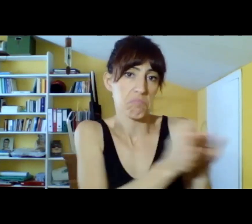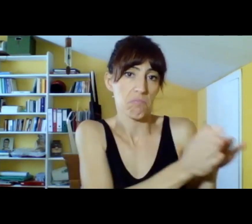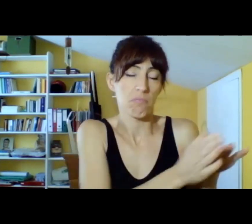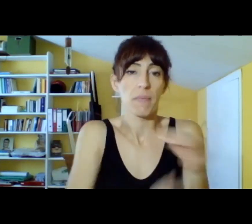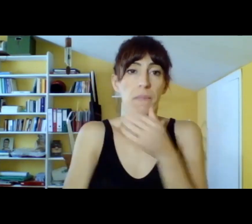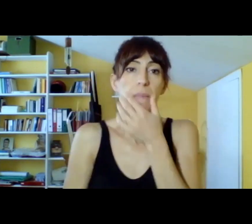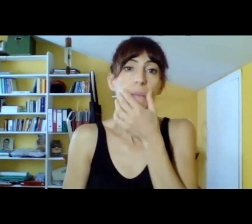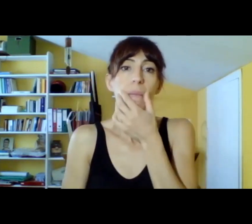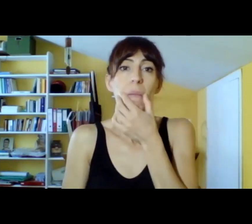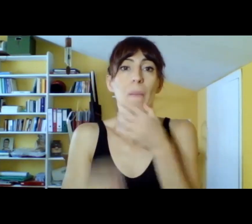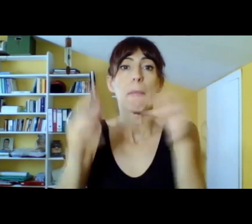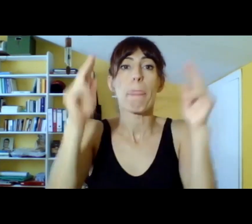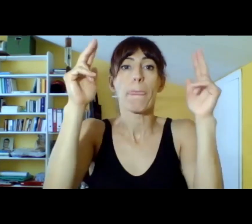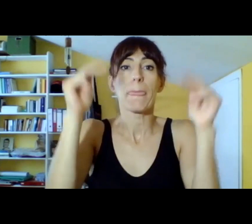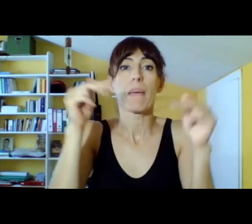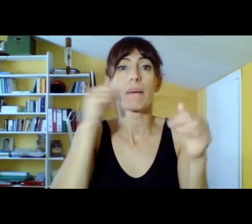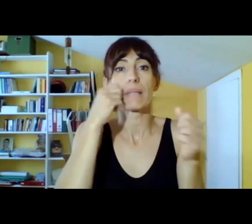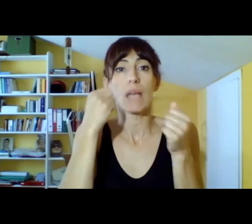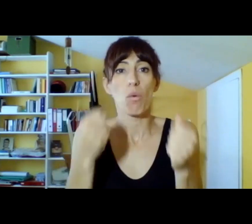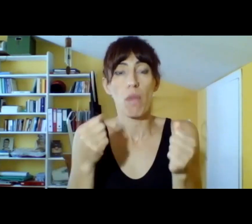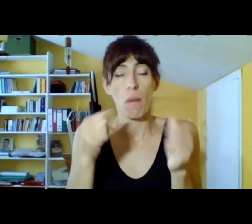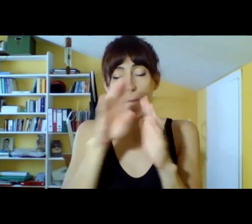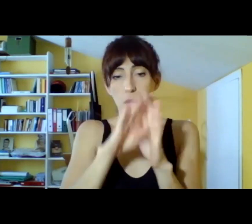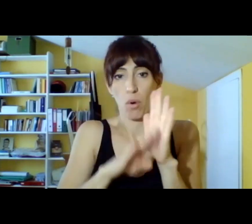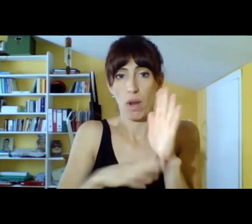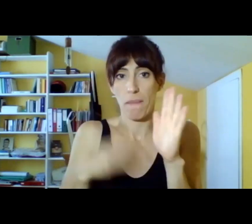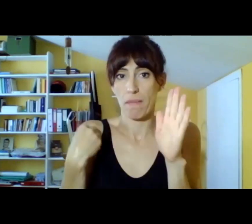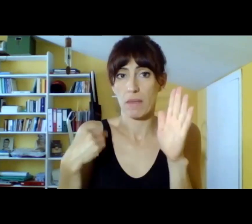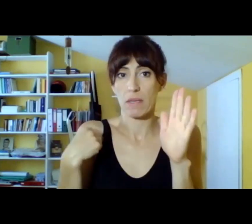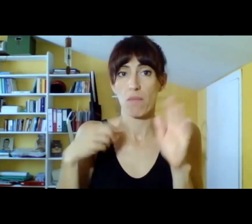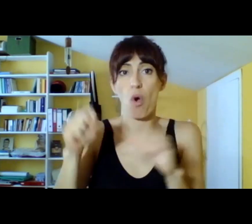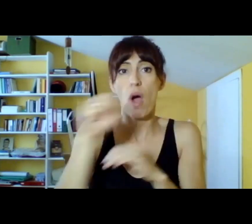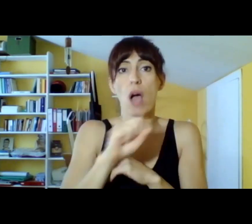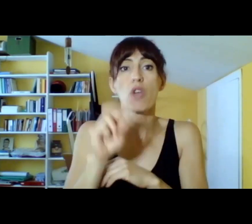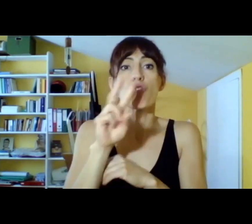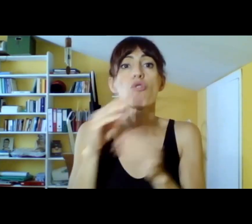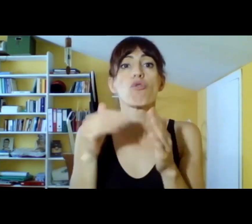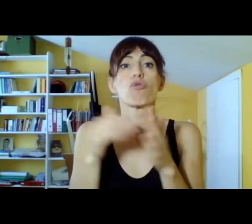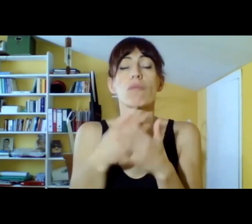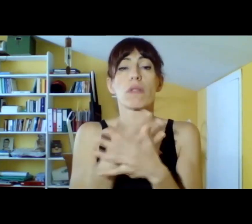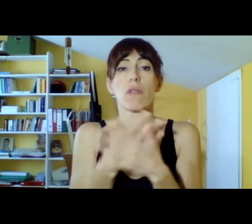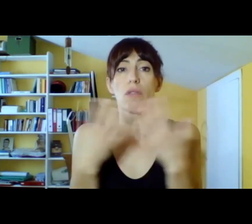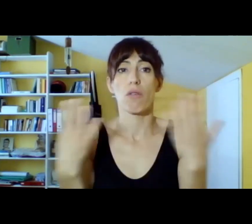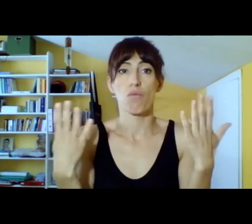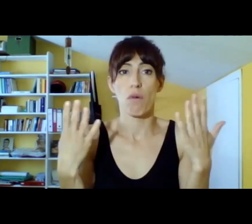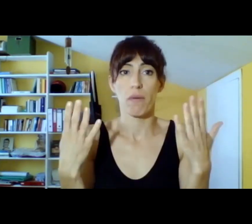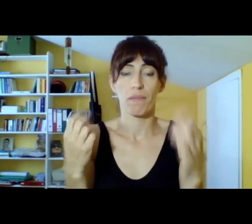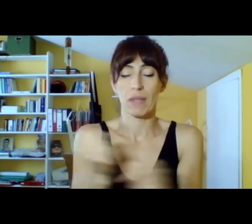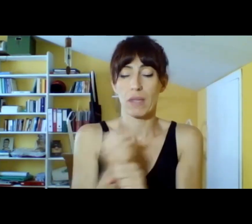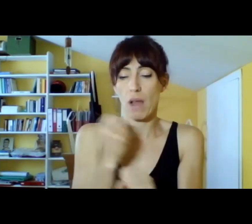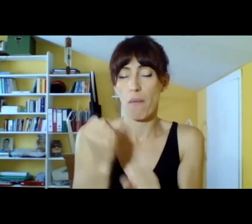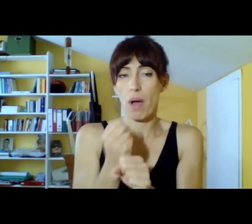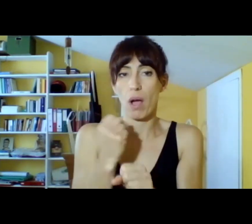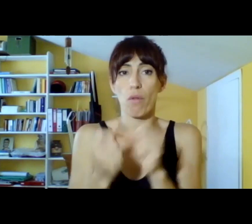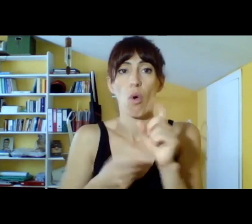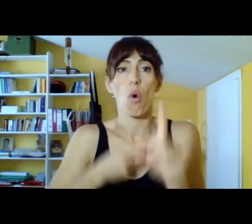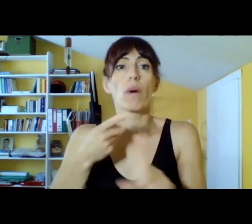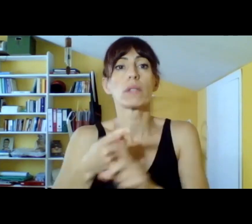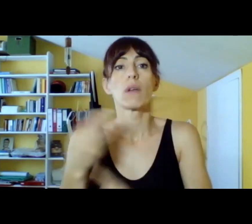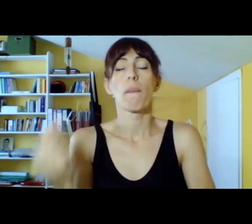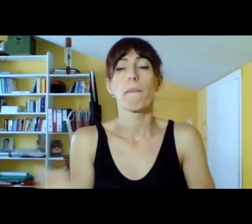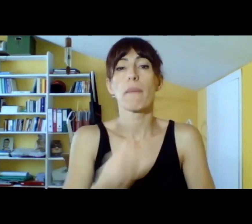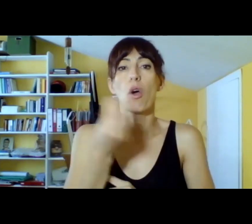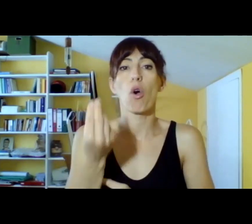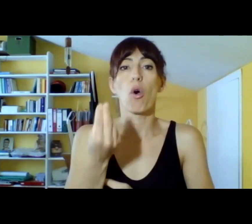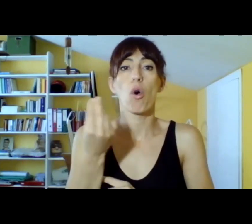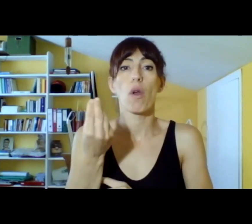Clave Saludable, este programa lleva desde el año 2019 trabajando para la mejora de la atención de las